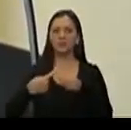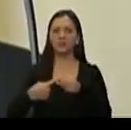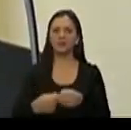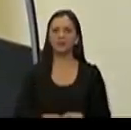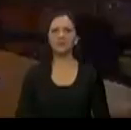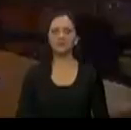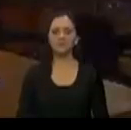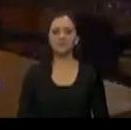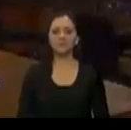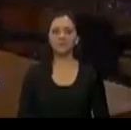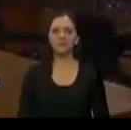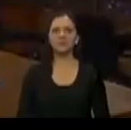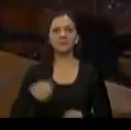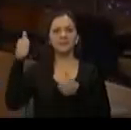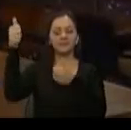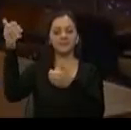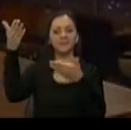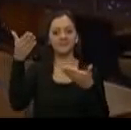Bienvenidos a todos.